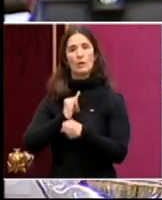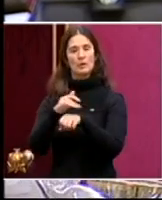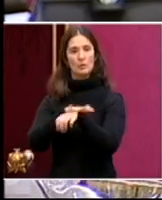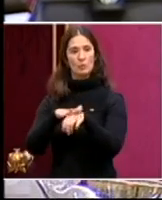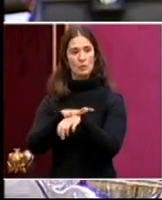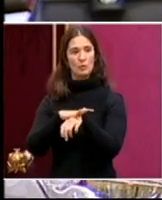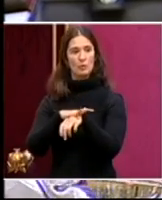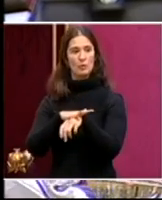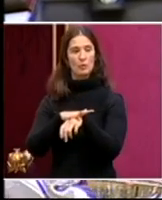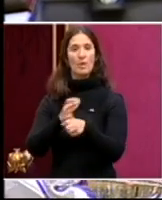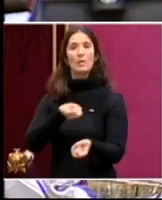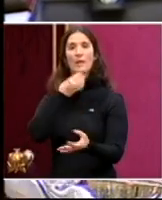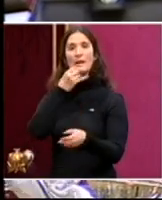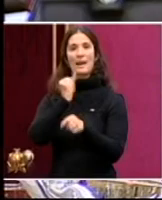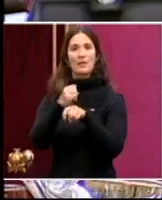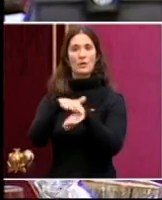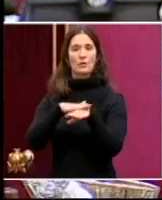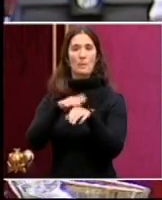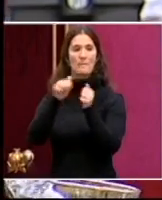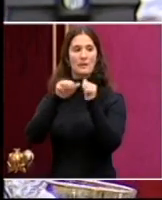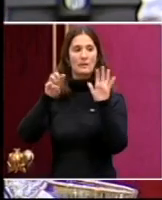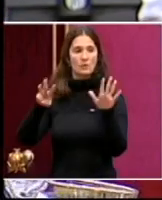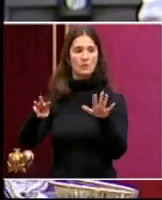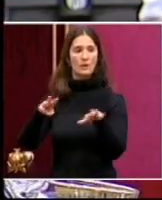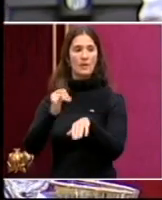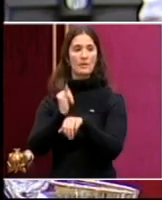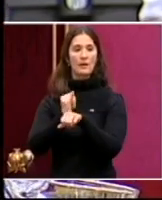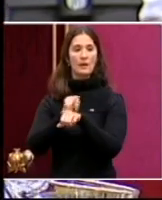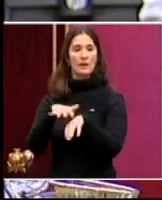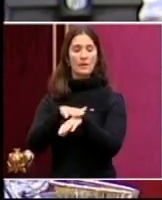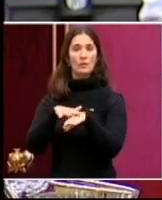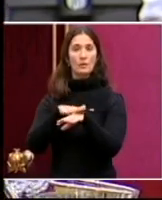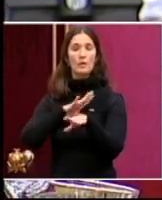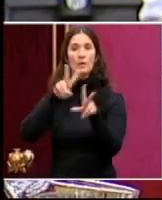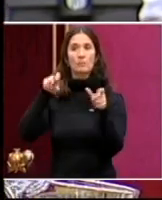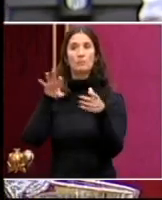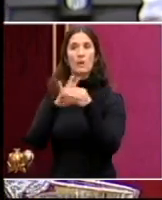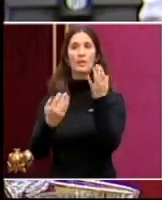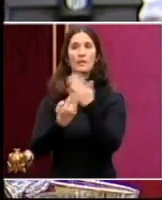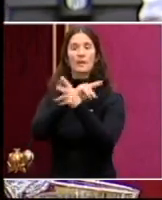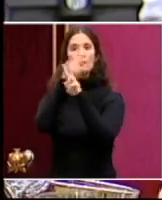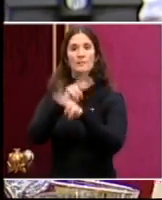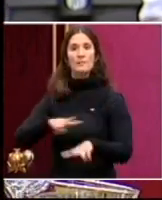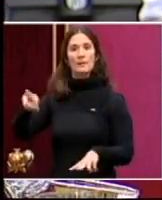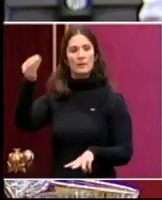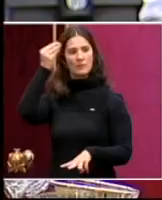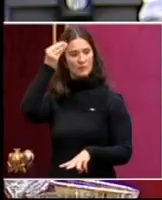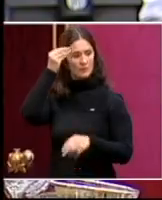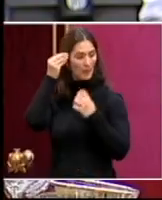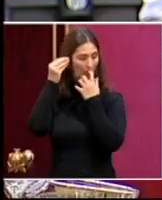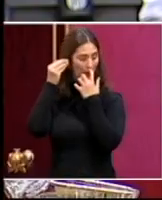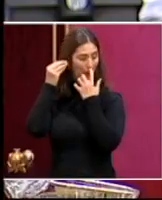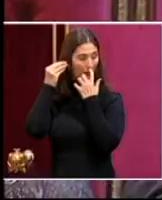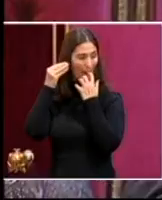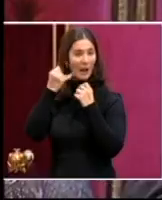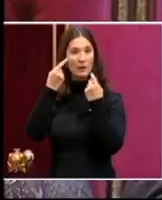institucionales. Declaraciones institucionales, 28, declaración institucional relativa al Día Internacional de la Memoria Transa. Si me permite, señor